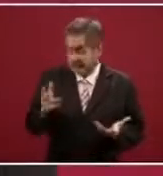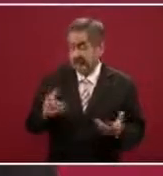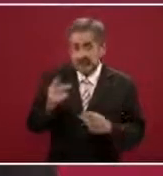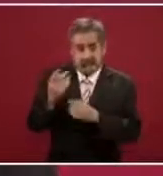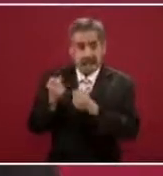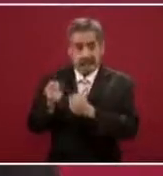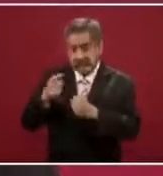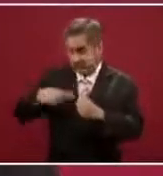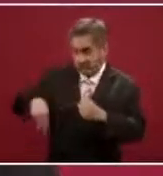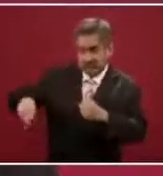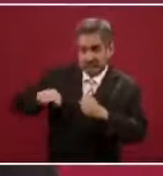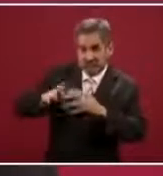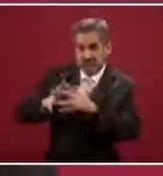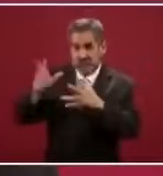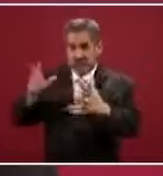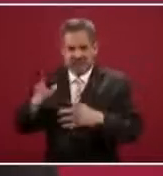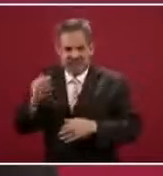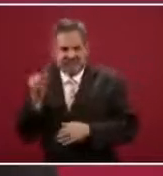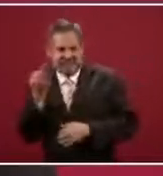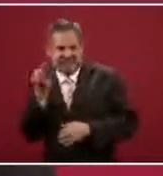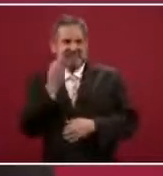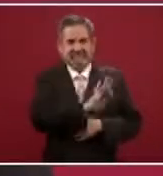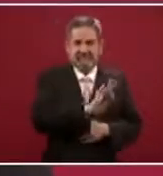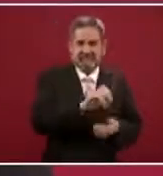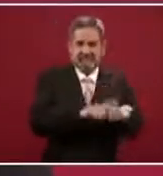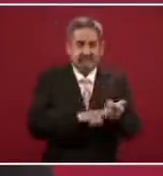fue una gran traición